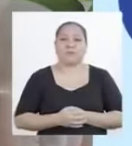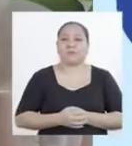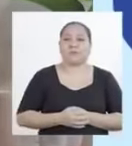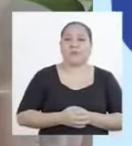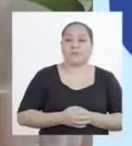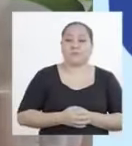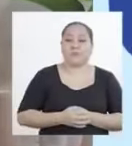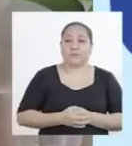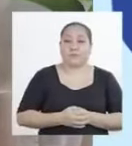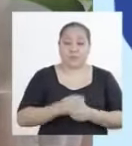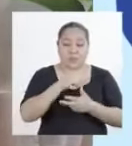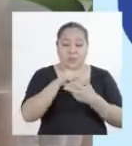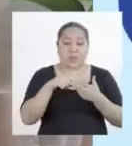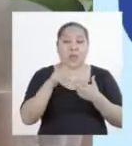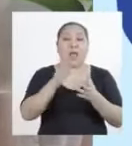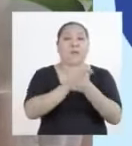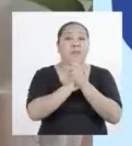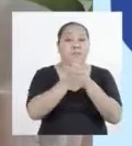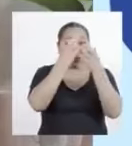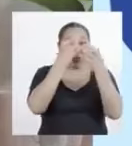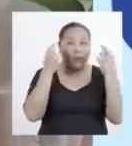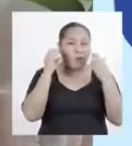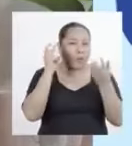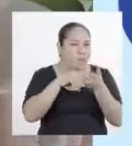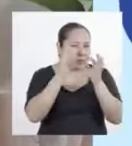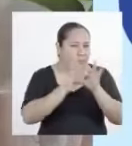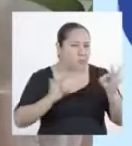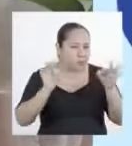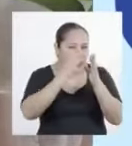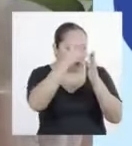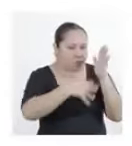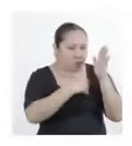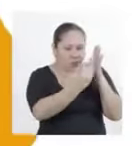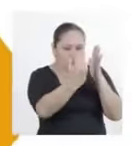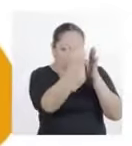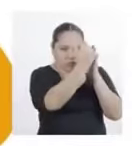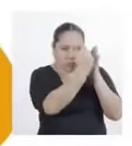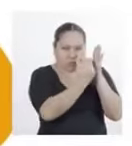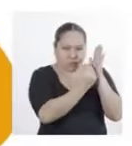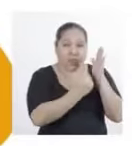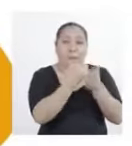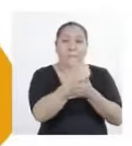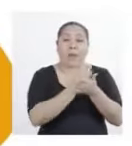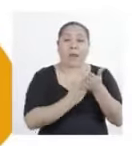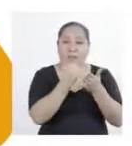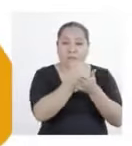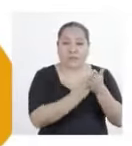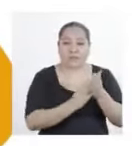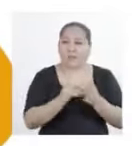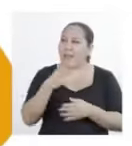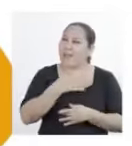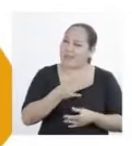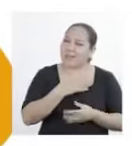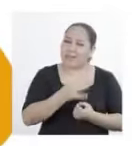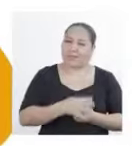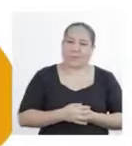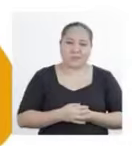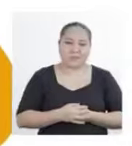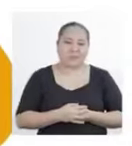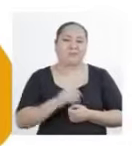adecuación Y ahora, amigos de la promo, vamos a pasar lo más importante La estructura del discurso argumentativo